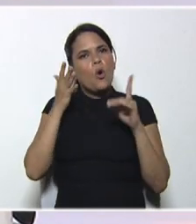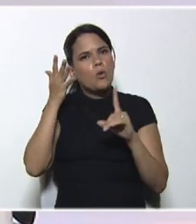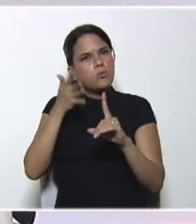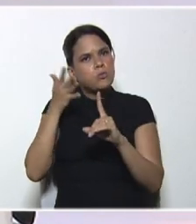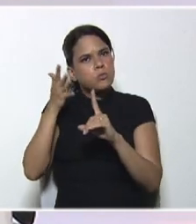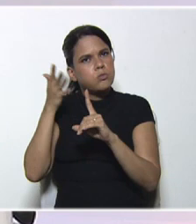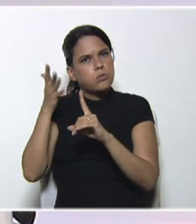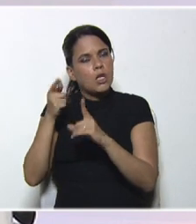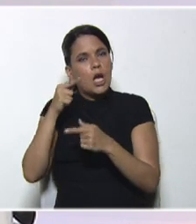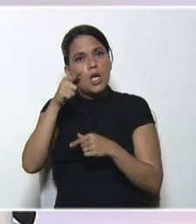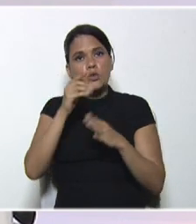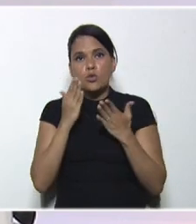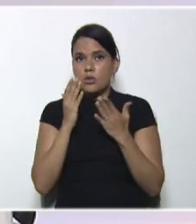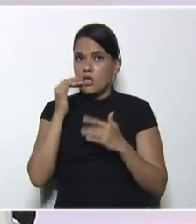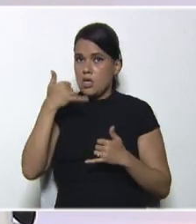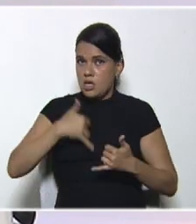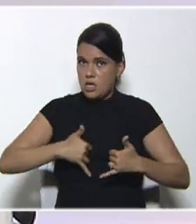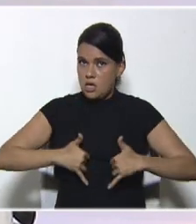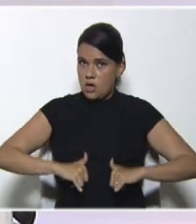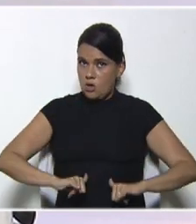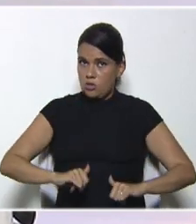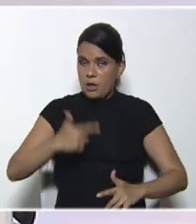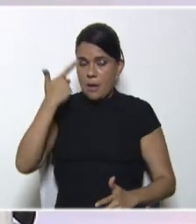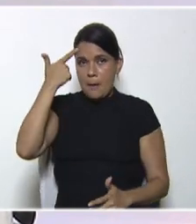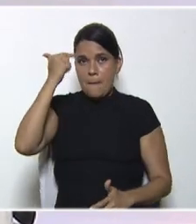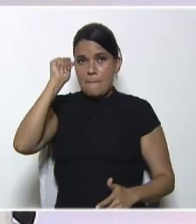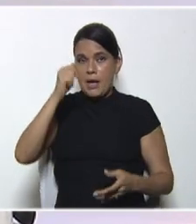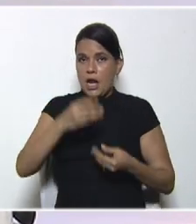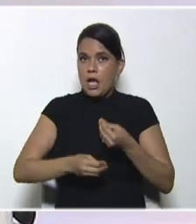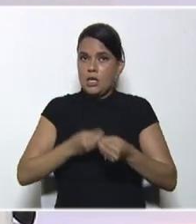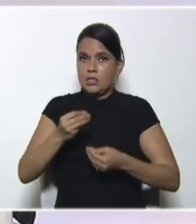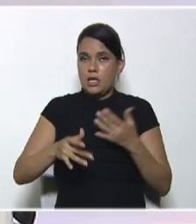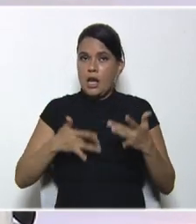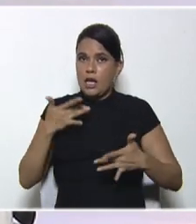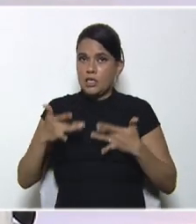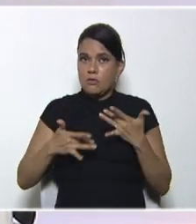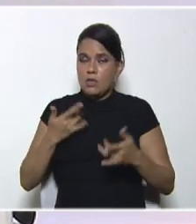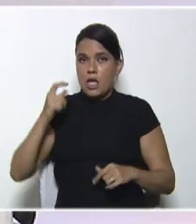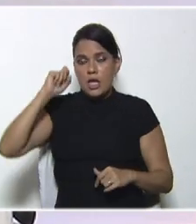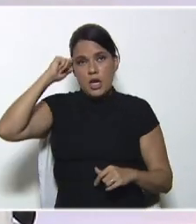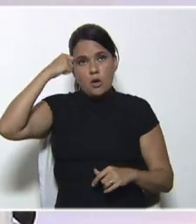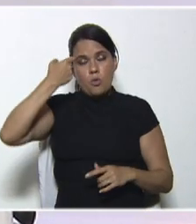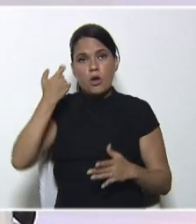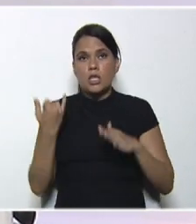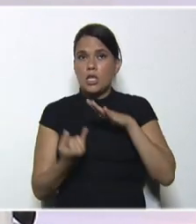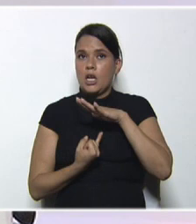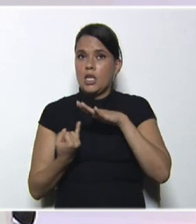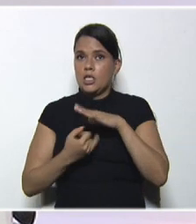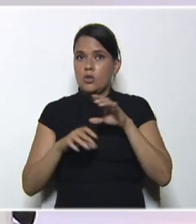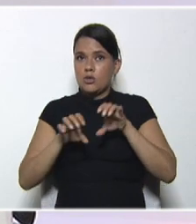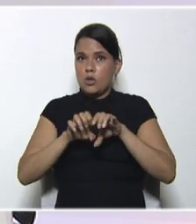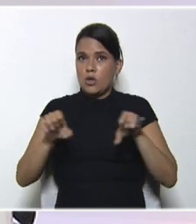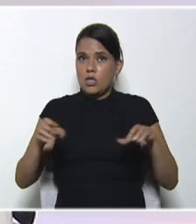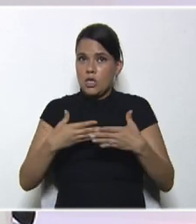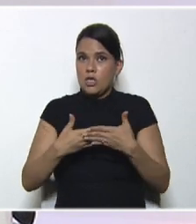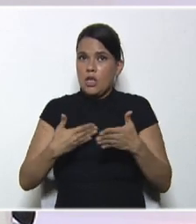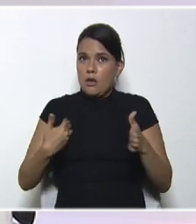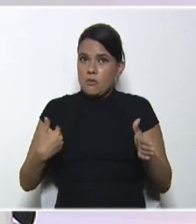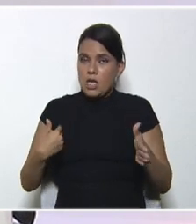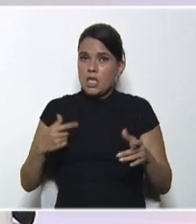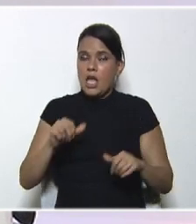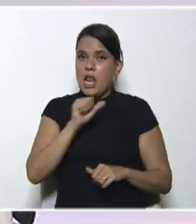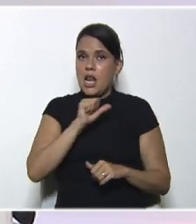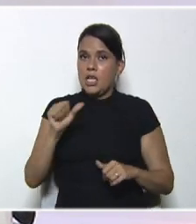orientar a sus hijos e hijas para desarrollar las actividades. Recuerden que las instituciones educativas estarán abiertas en la semana